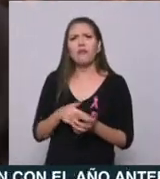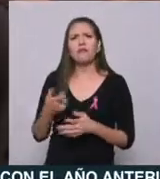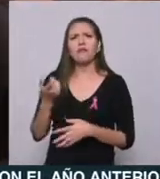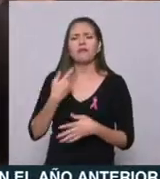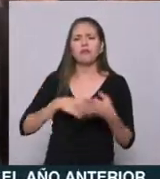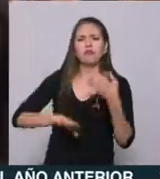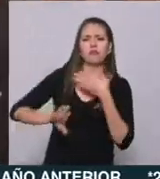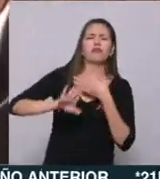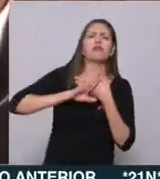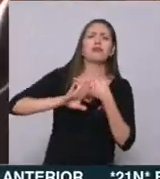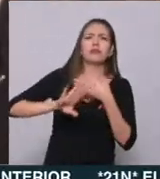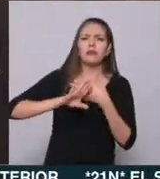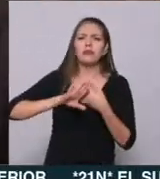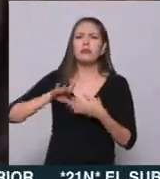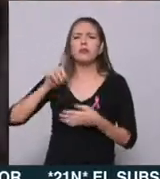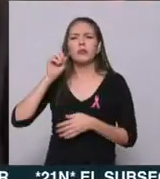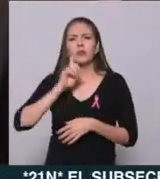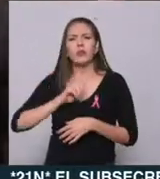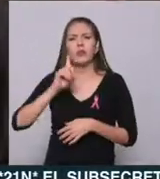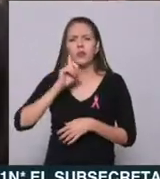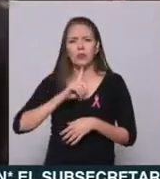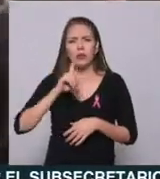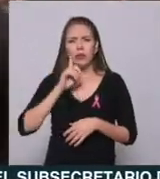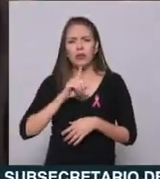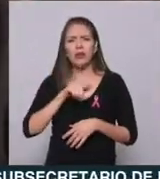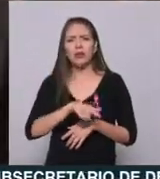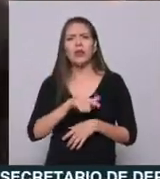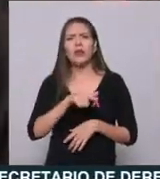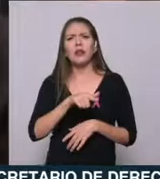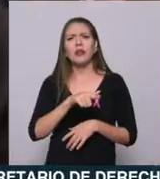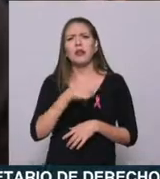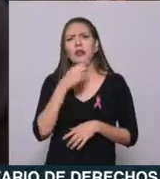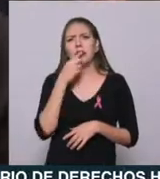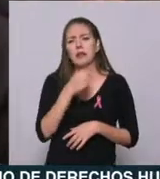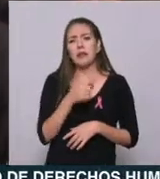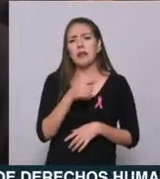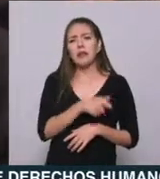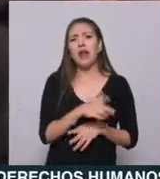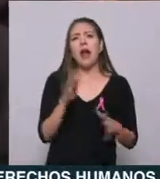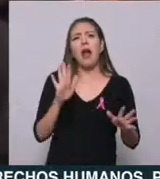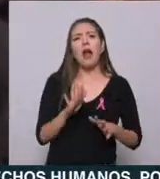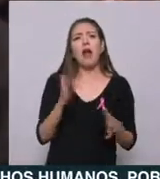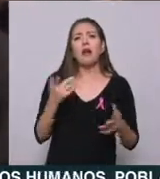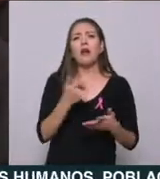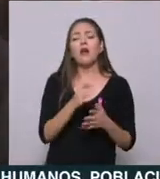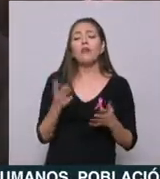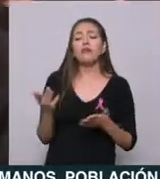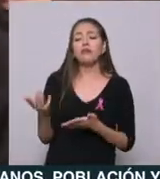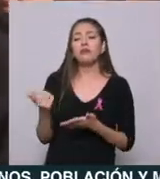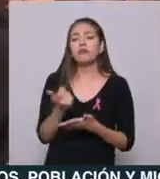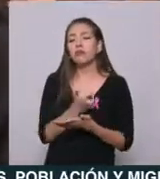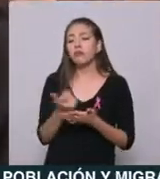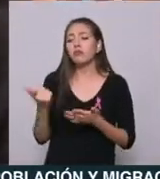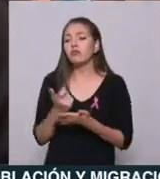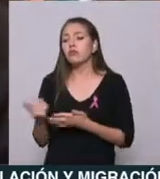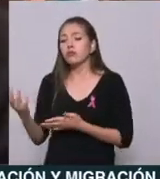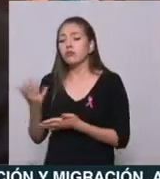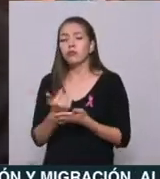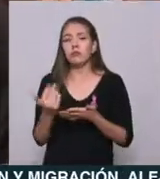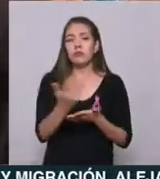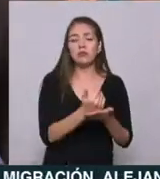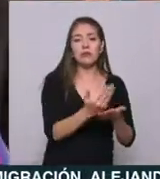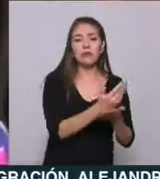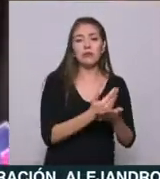por una chica que al parecer se dedica a el cobro de piso de los comerciantes de